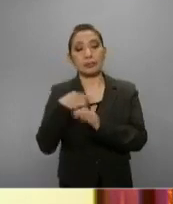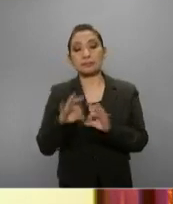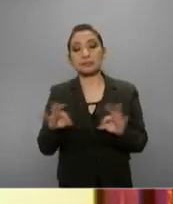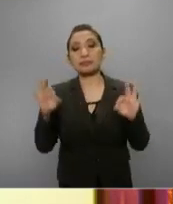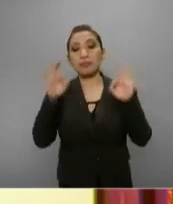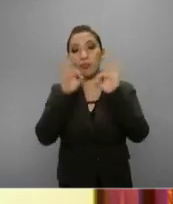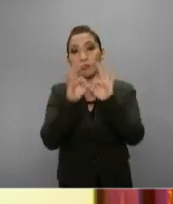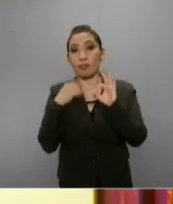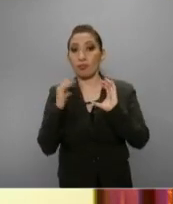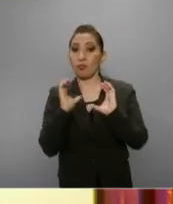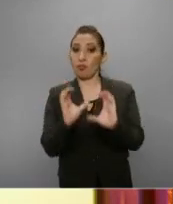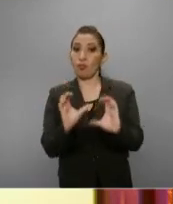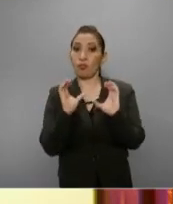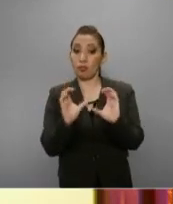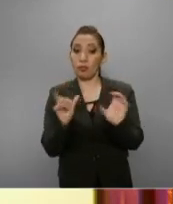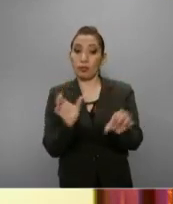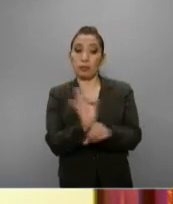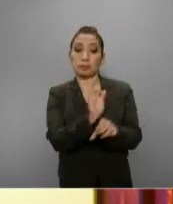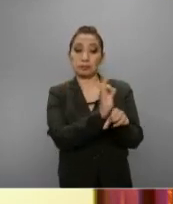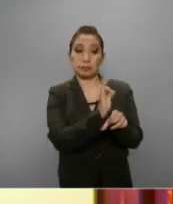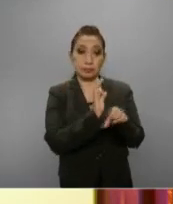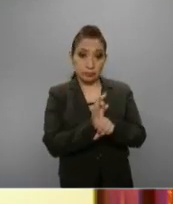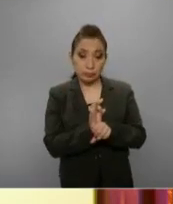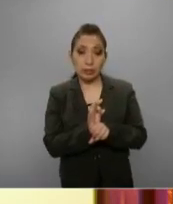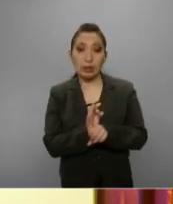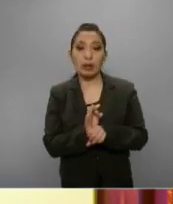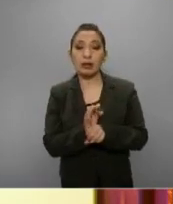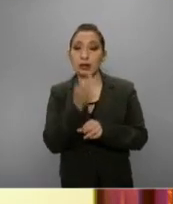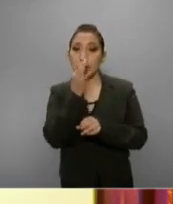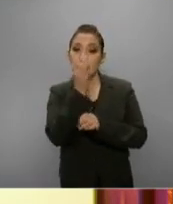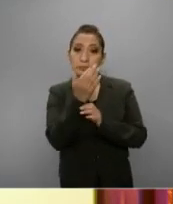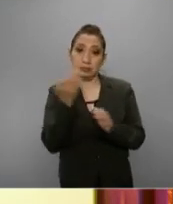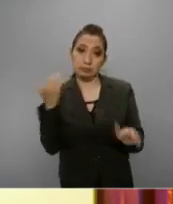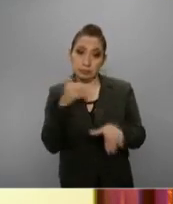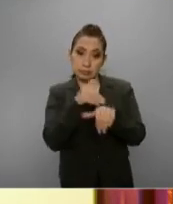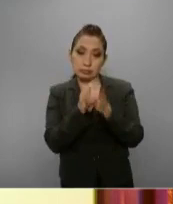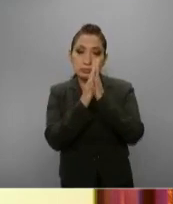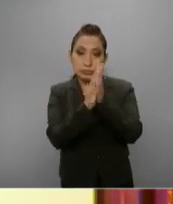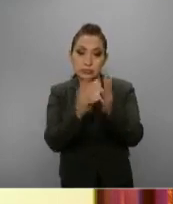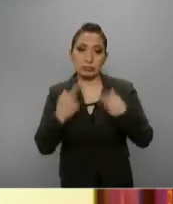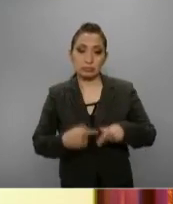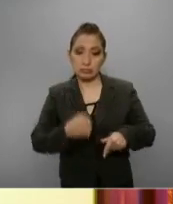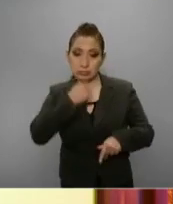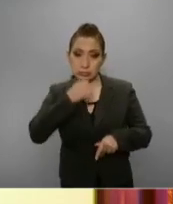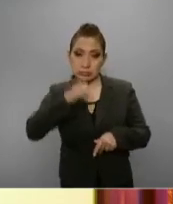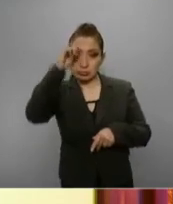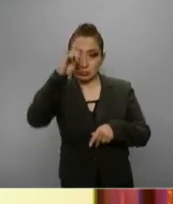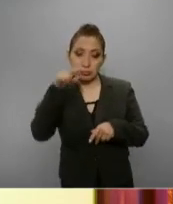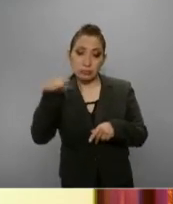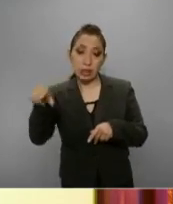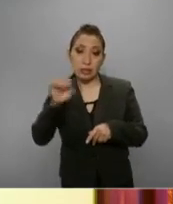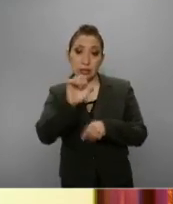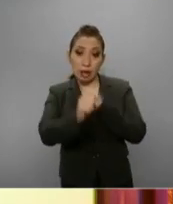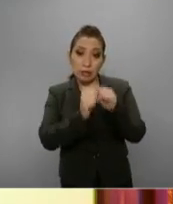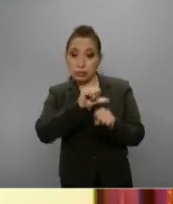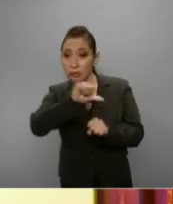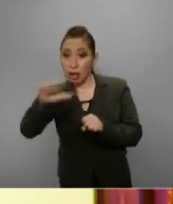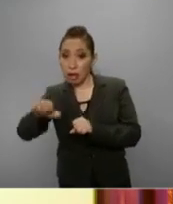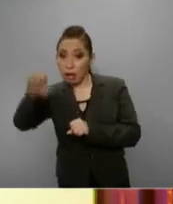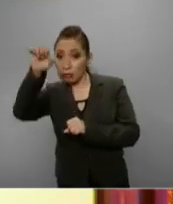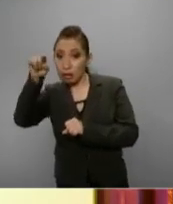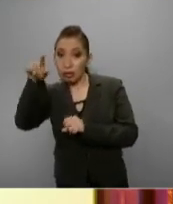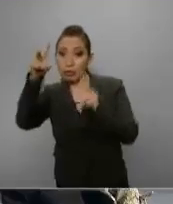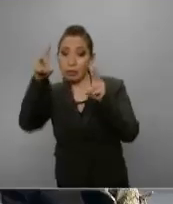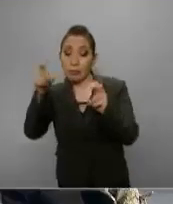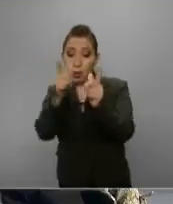ahí la importancia de la medida de seguridad en su momento emitida, que pide a estas personas, es decir, a los mayores de 60 años